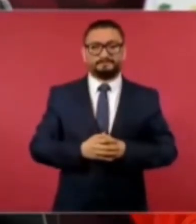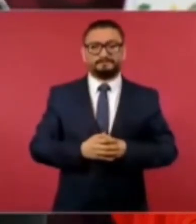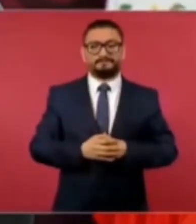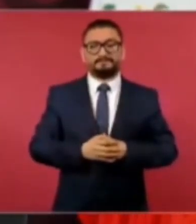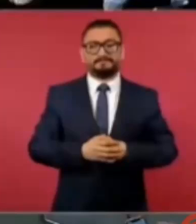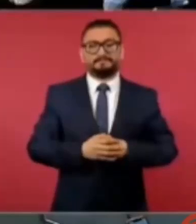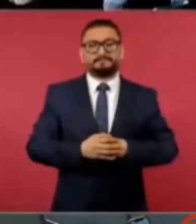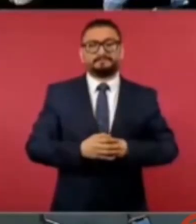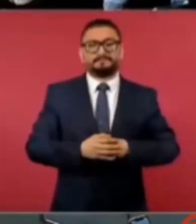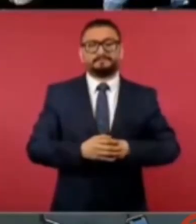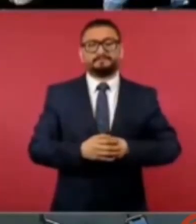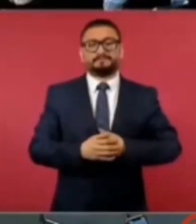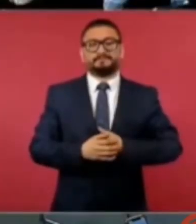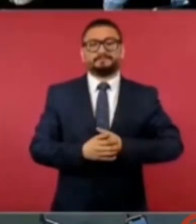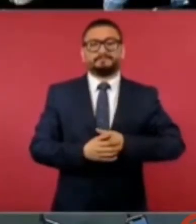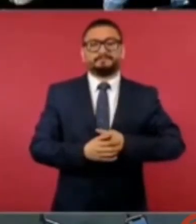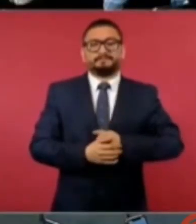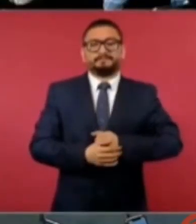es